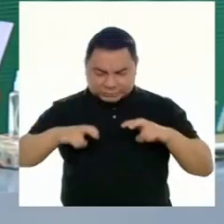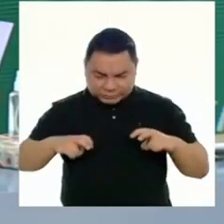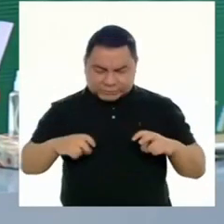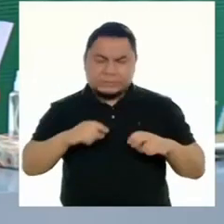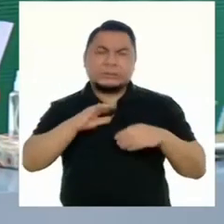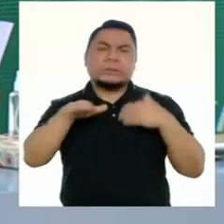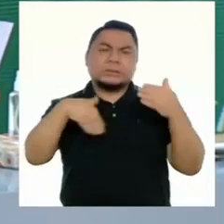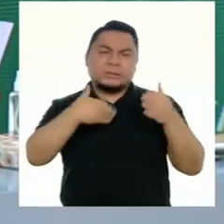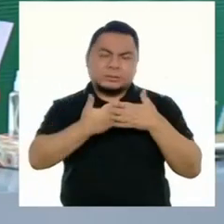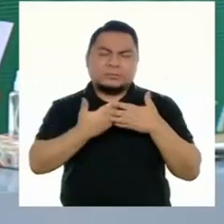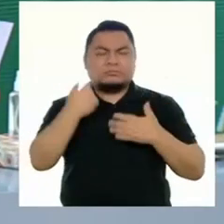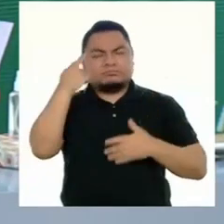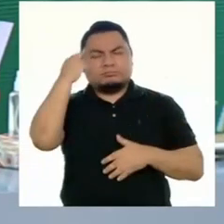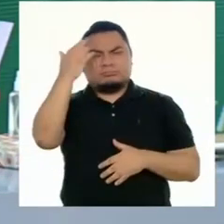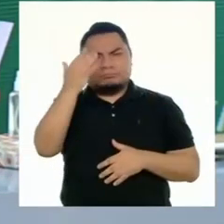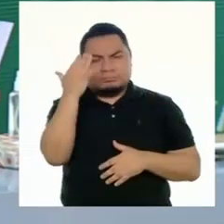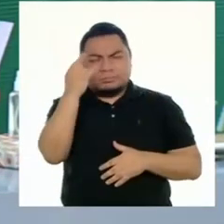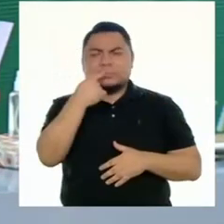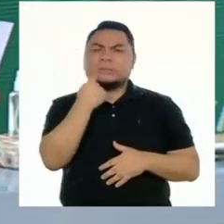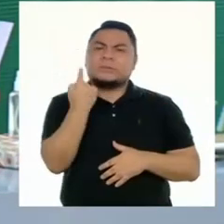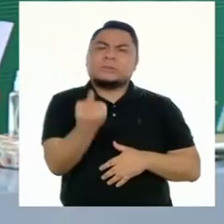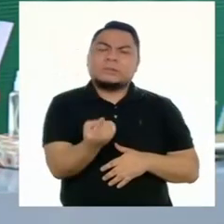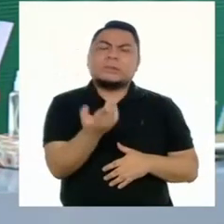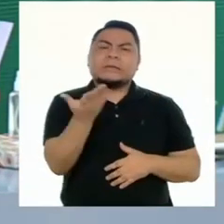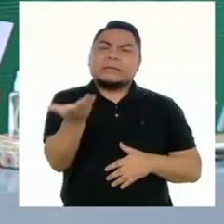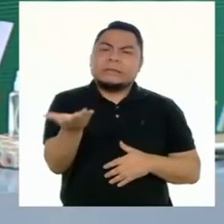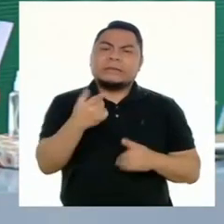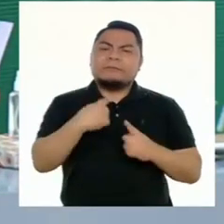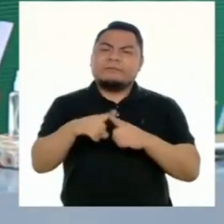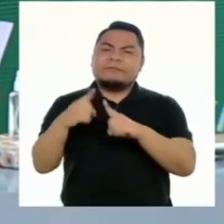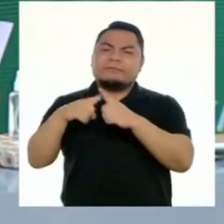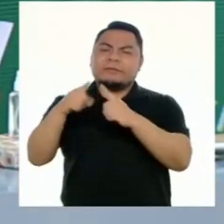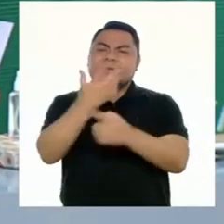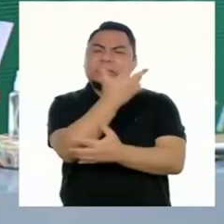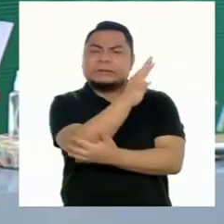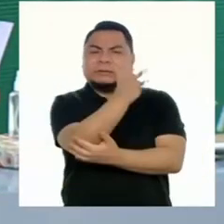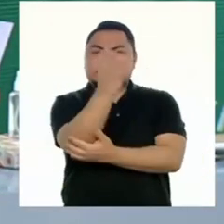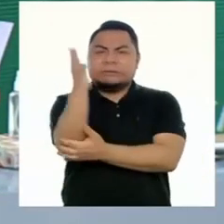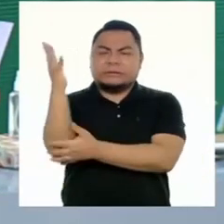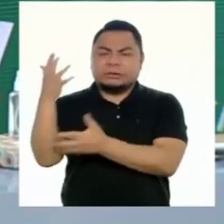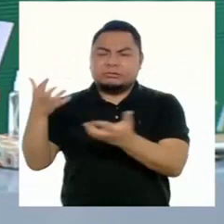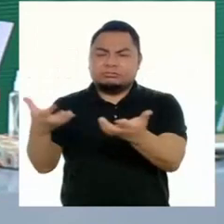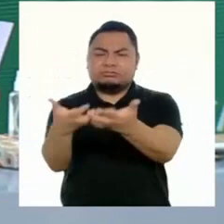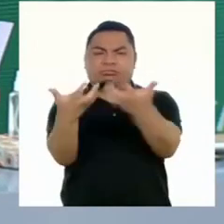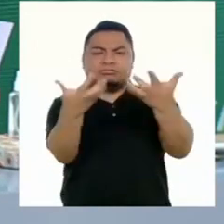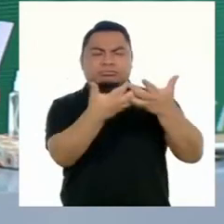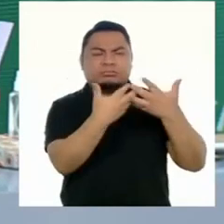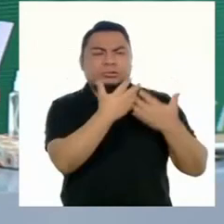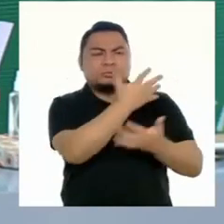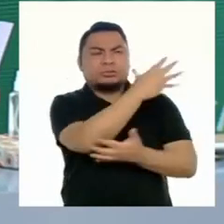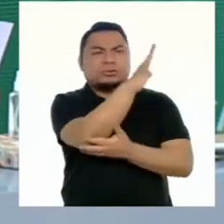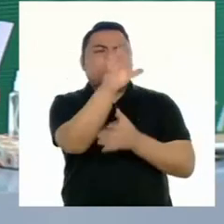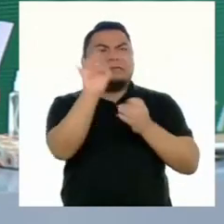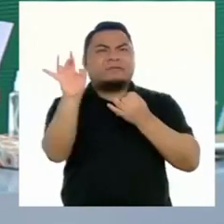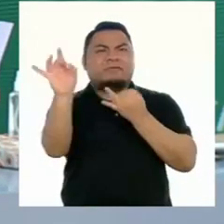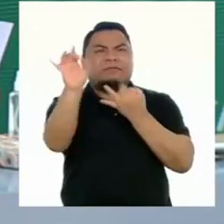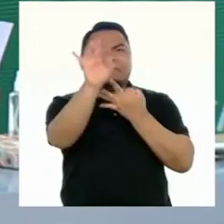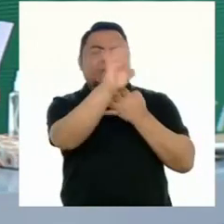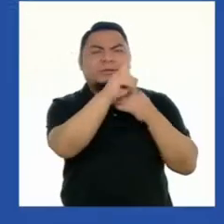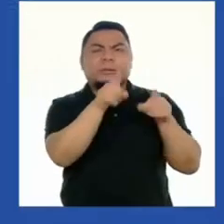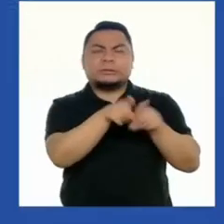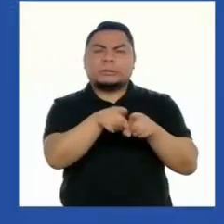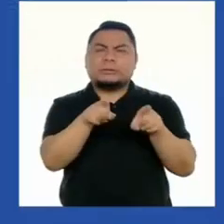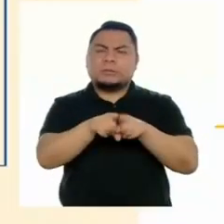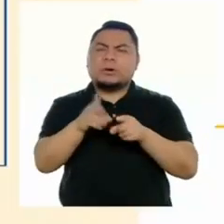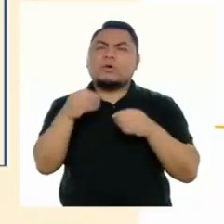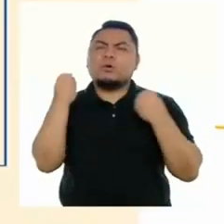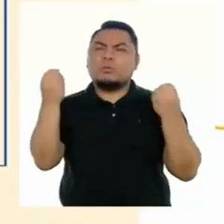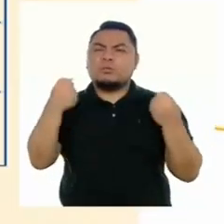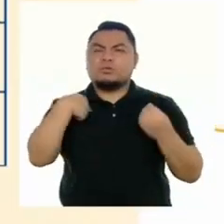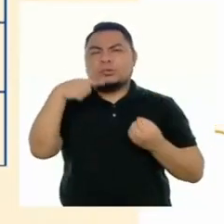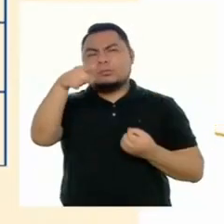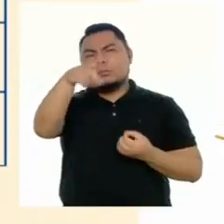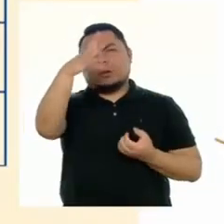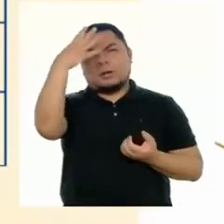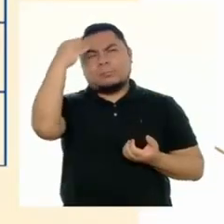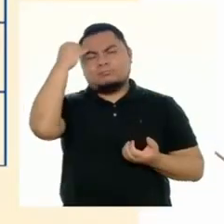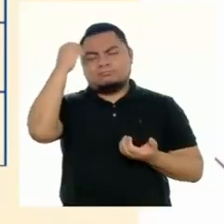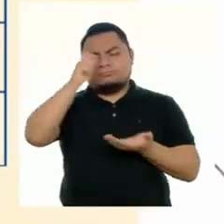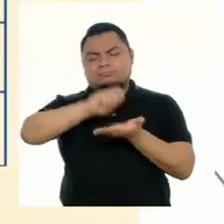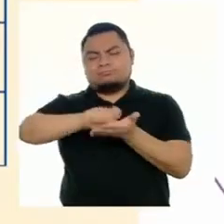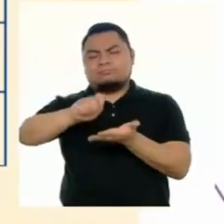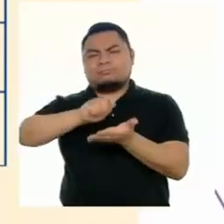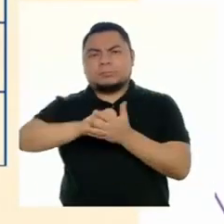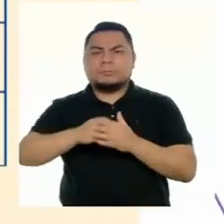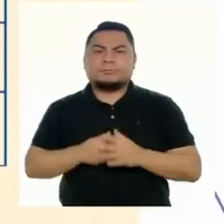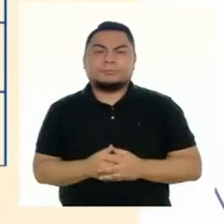y reflexionemos, no solo sobre la biodiversidad, sino también sobre cómo redactar un texto argumentativo. Mira,